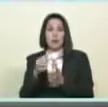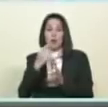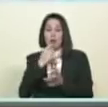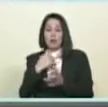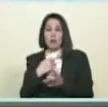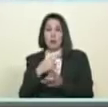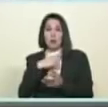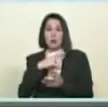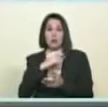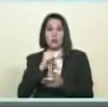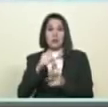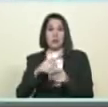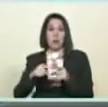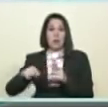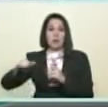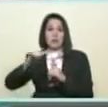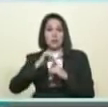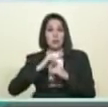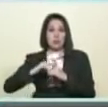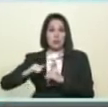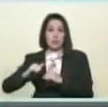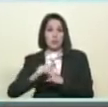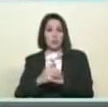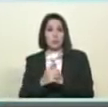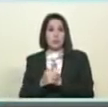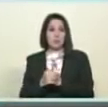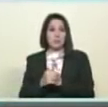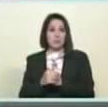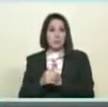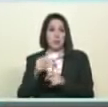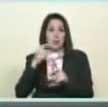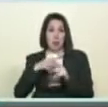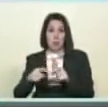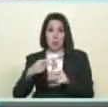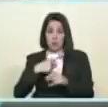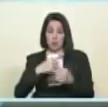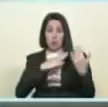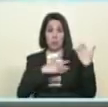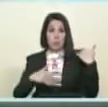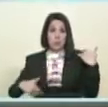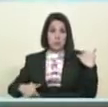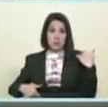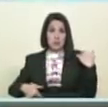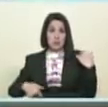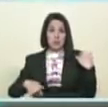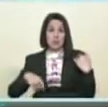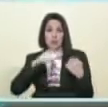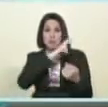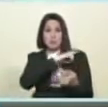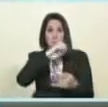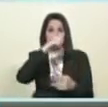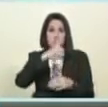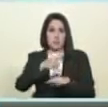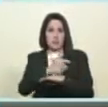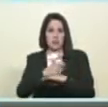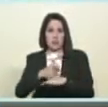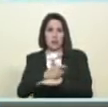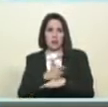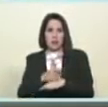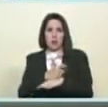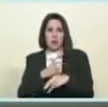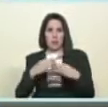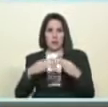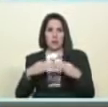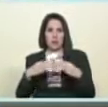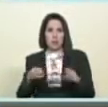soy, digo somos, ¿verdad? Pero me ha tocado como presidente, jefe de Estado, jefe de gobierno, jefe de la Hacienda